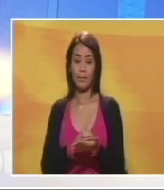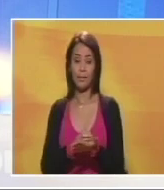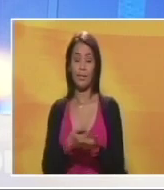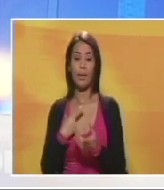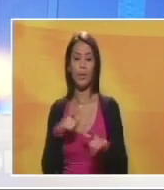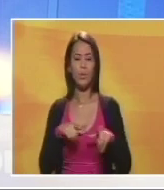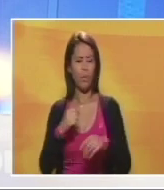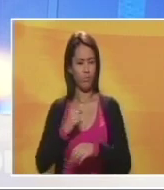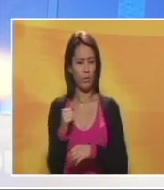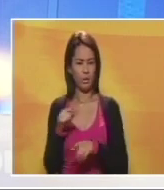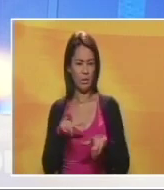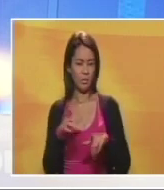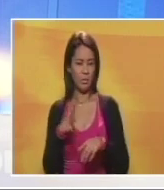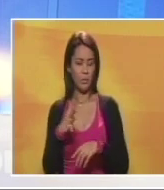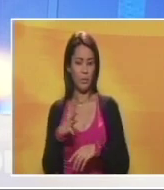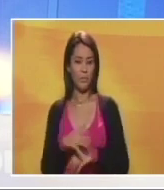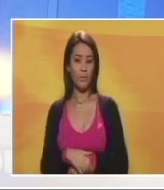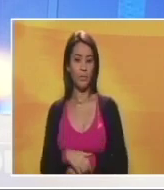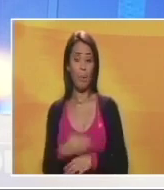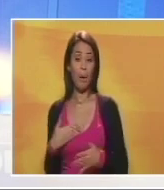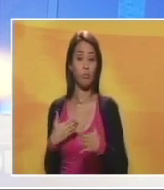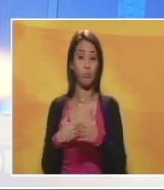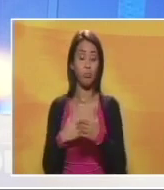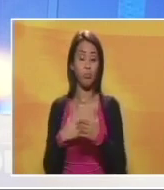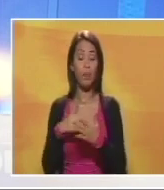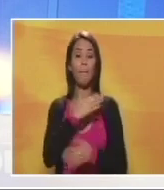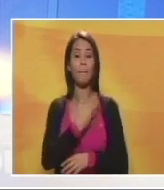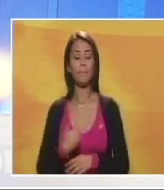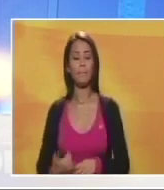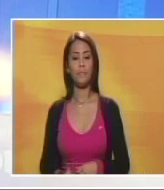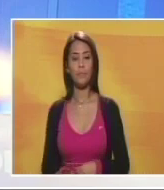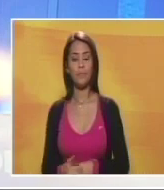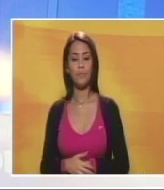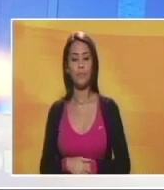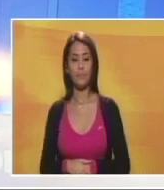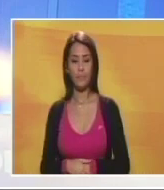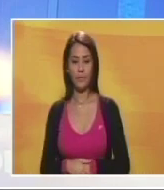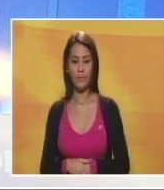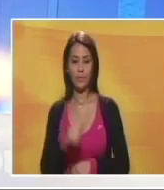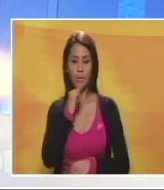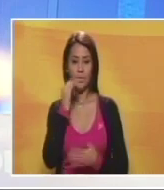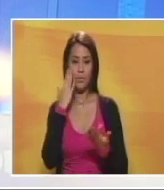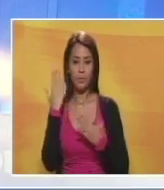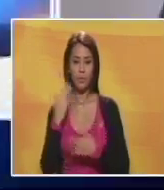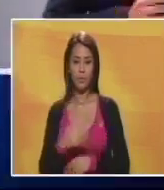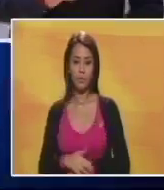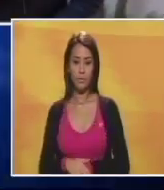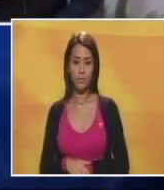del candidato presidencial para evitar hechos violentos. Ángel López amplía los detalles.